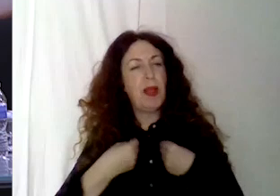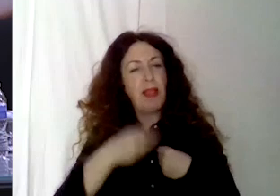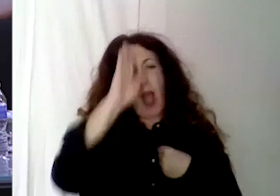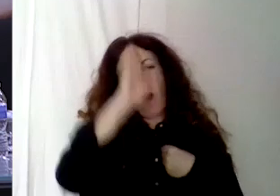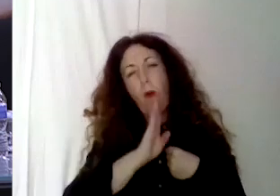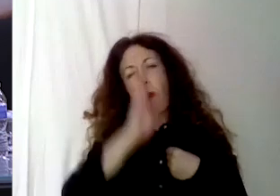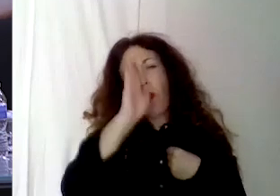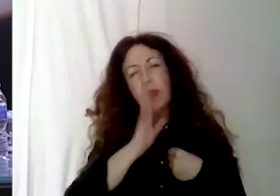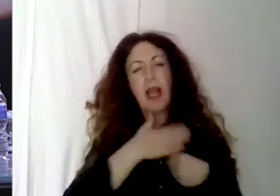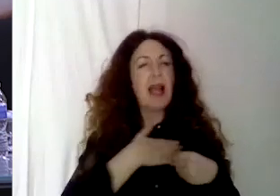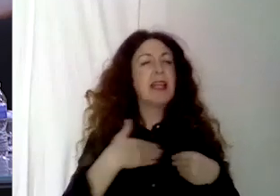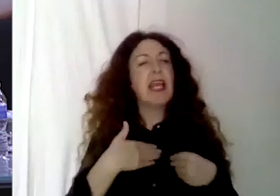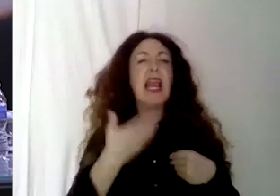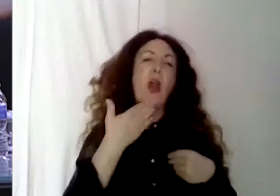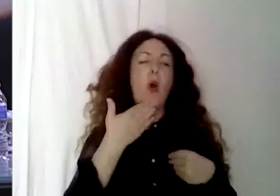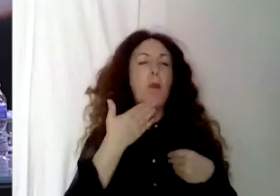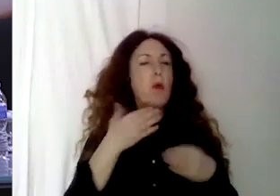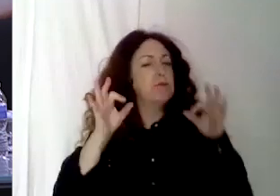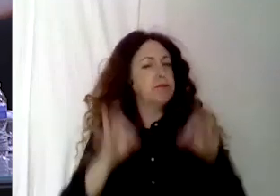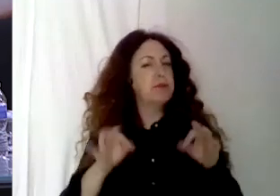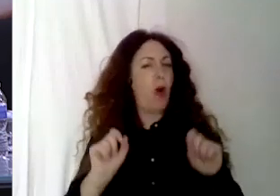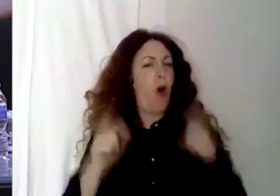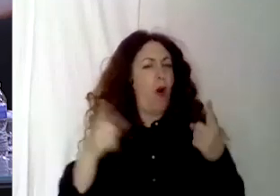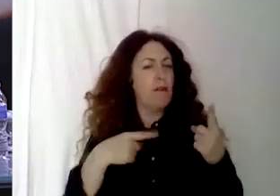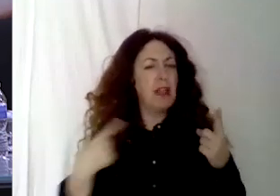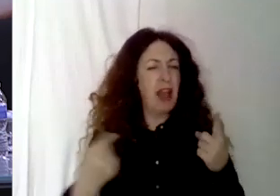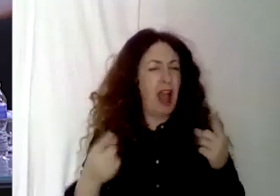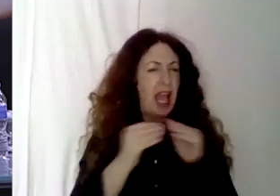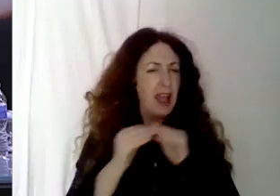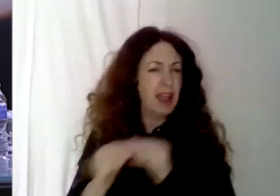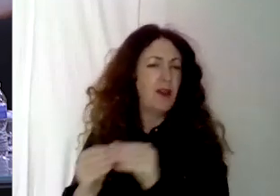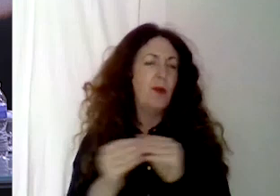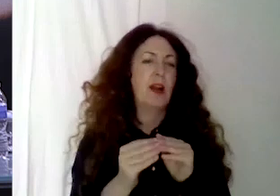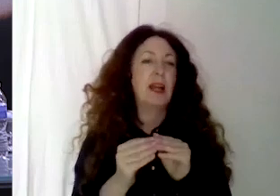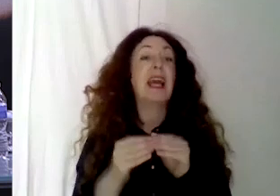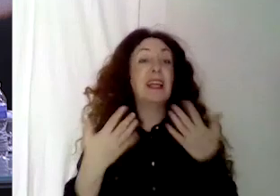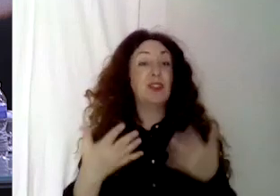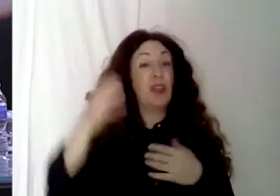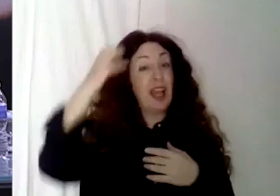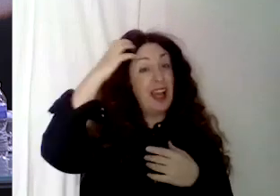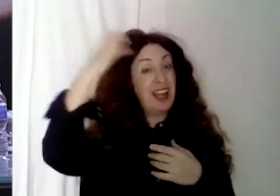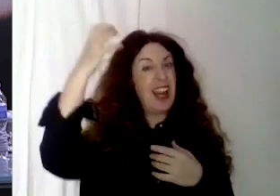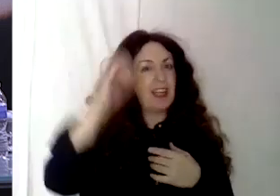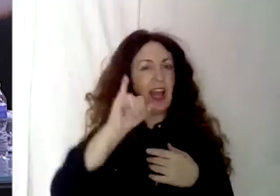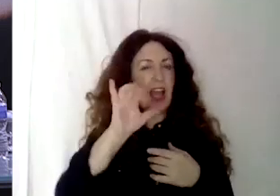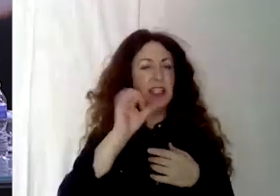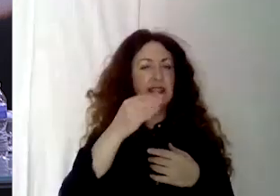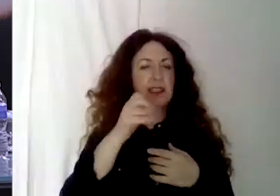sistema, en ocultismo, y que de algún modo había fascinado a la reina Isabel, ¿no?